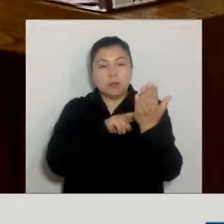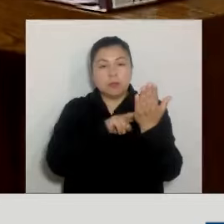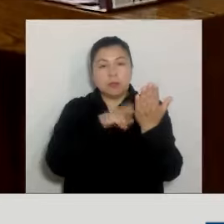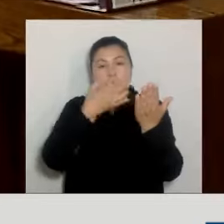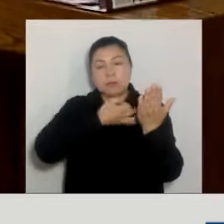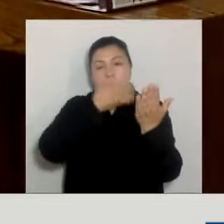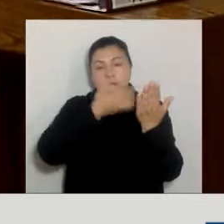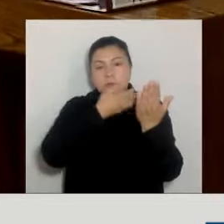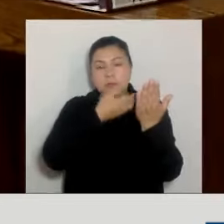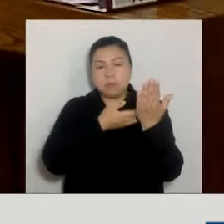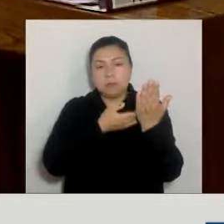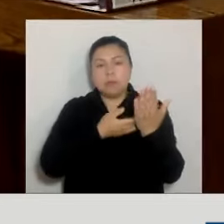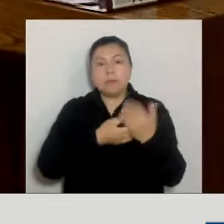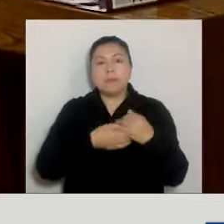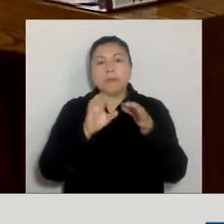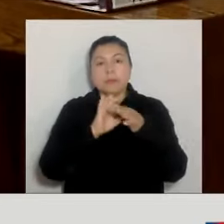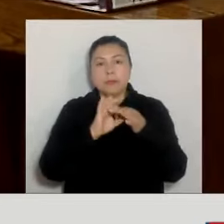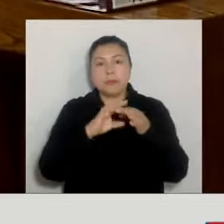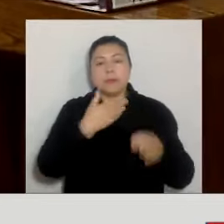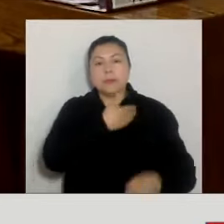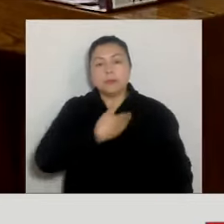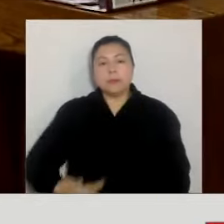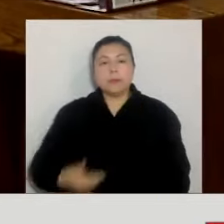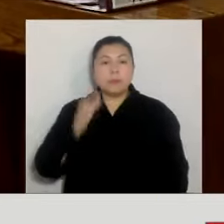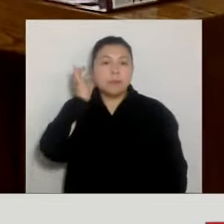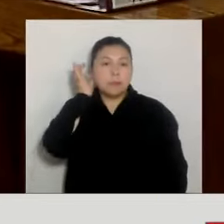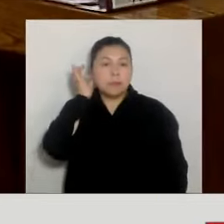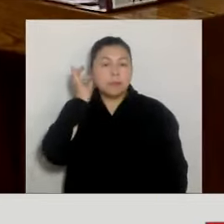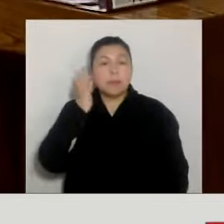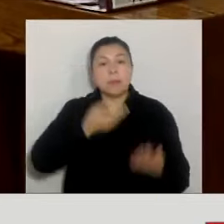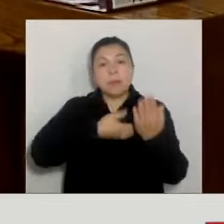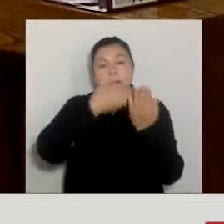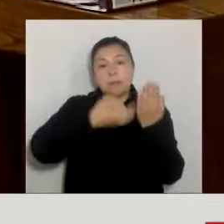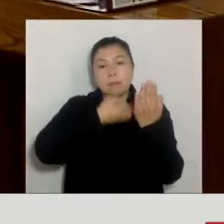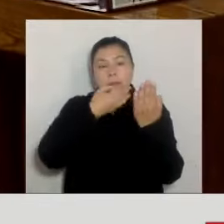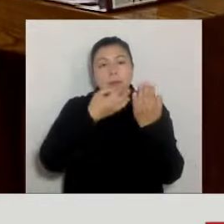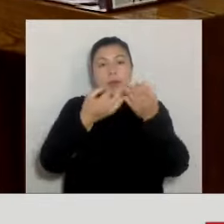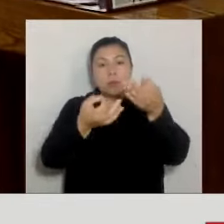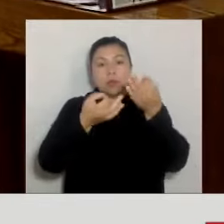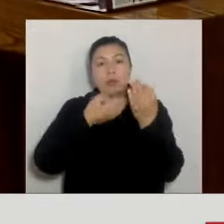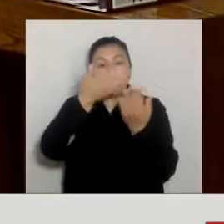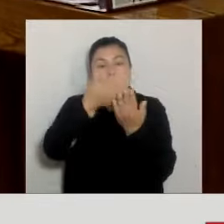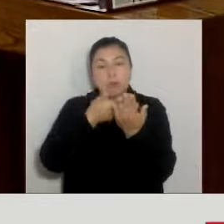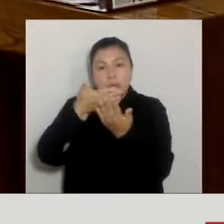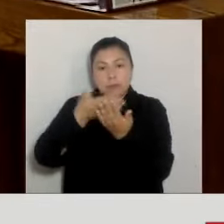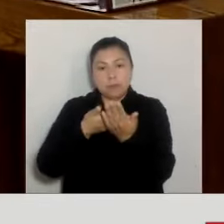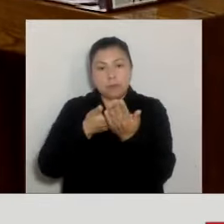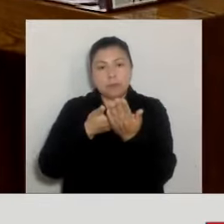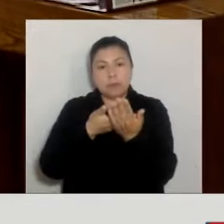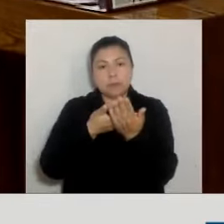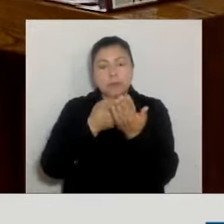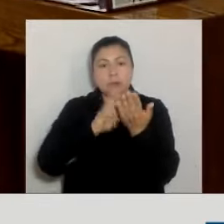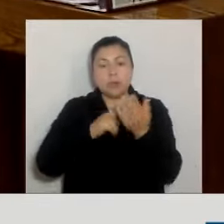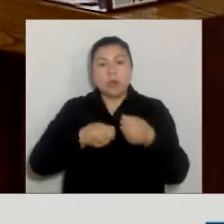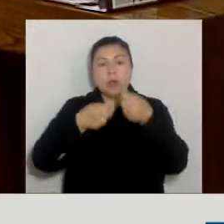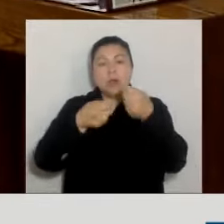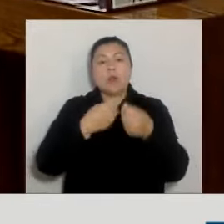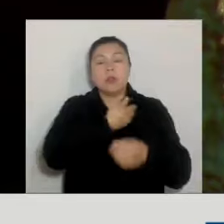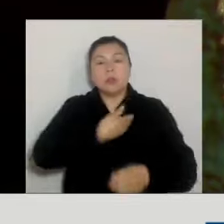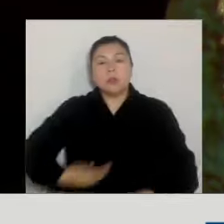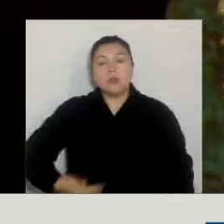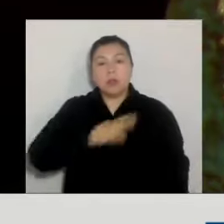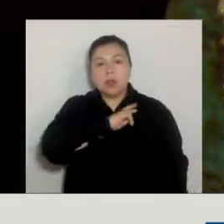cuenta Gracias presidenta se han recibido los siguientes documentos oficio de su excelencia al presidente de la